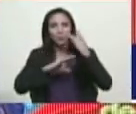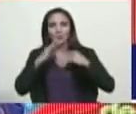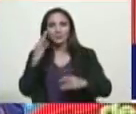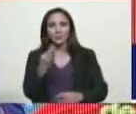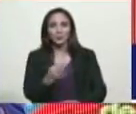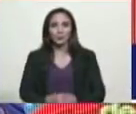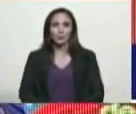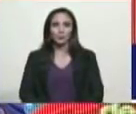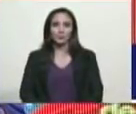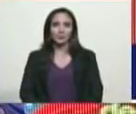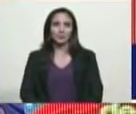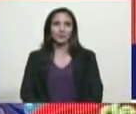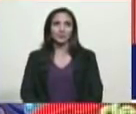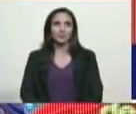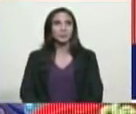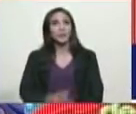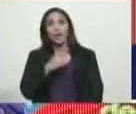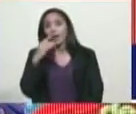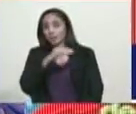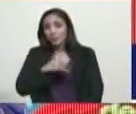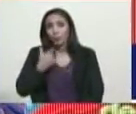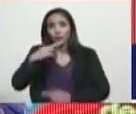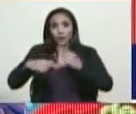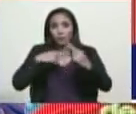solo se pueden hacer realidad en revolución.